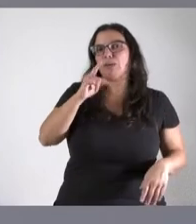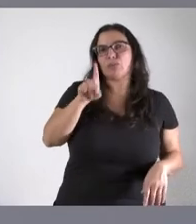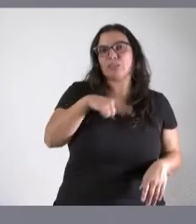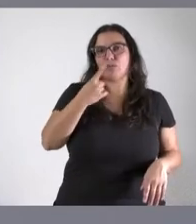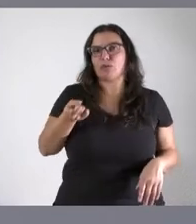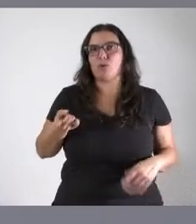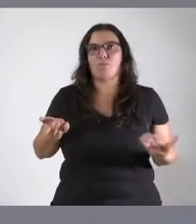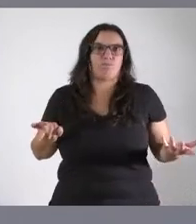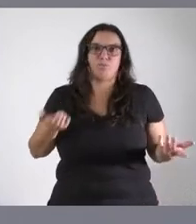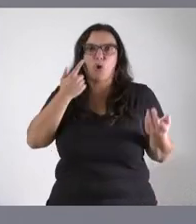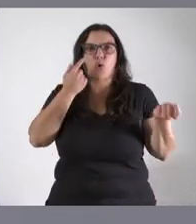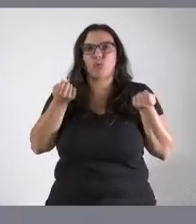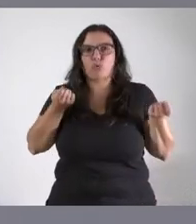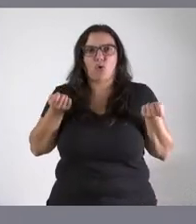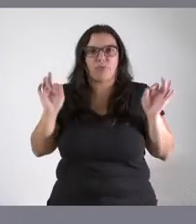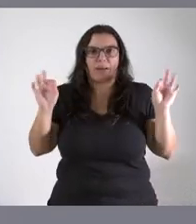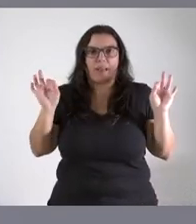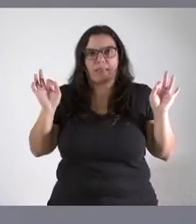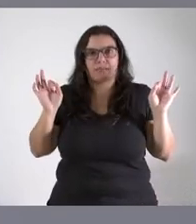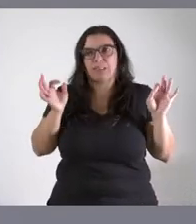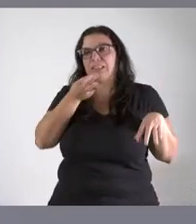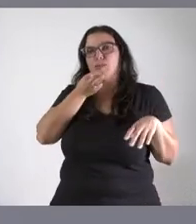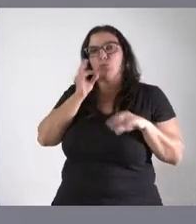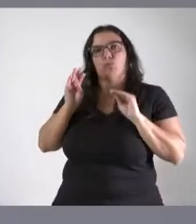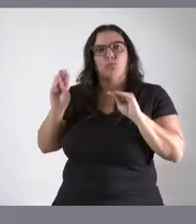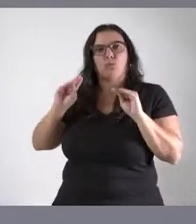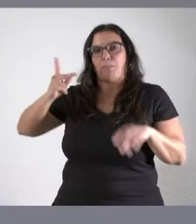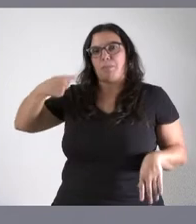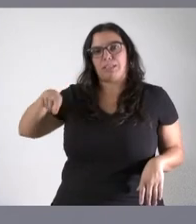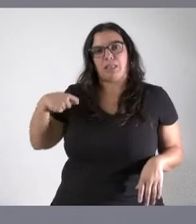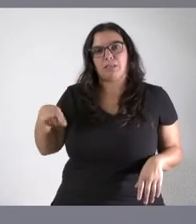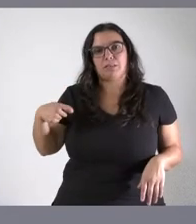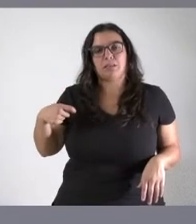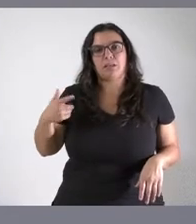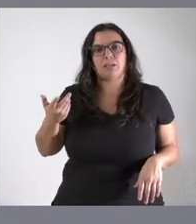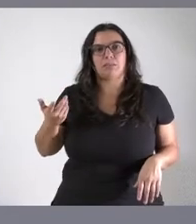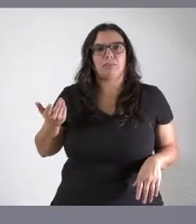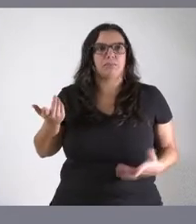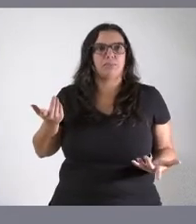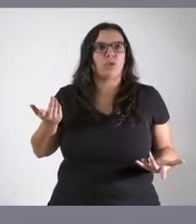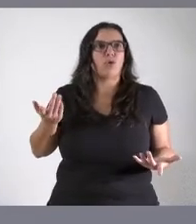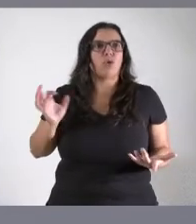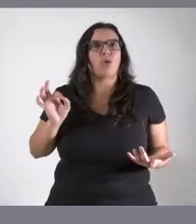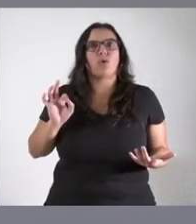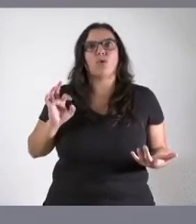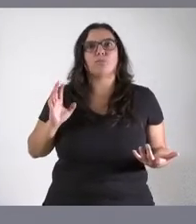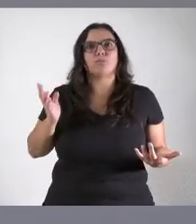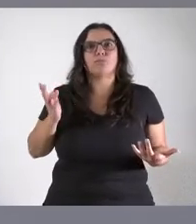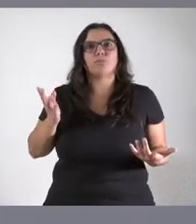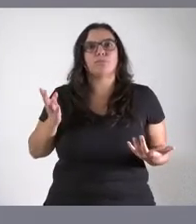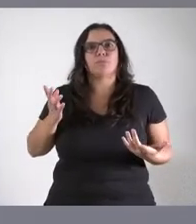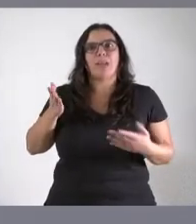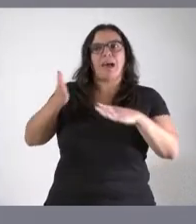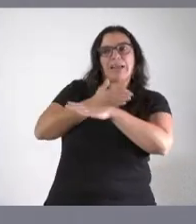sus palabras no está sometido a ningún tipo de control previo las palabras del vicepresidente ni está sometido a ningún tipo de